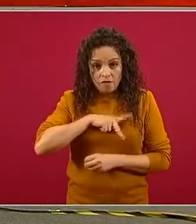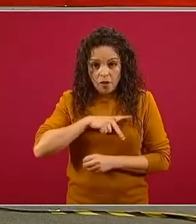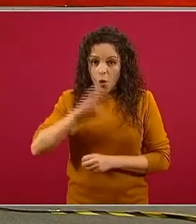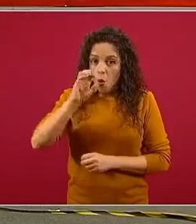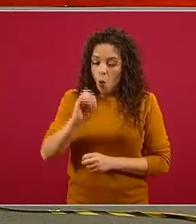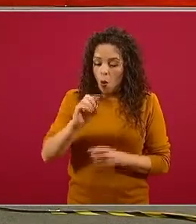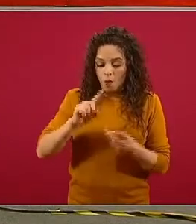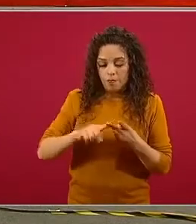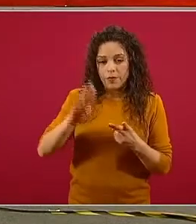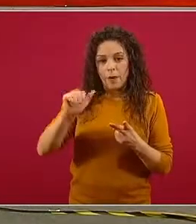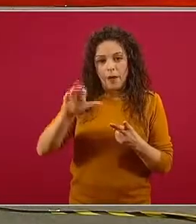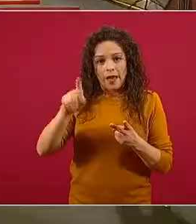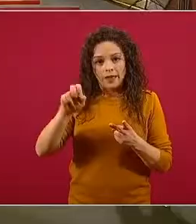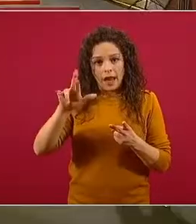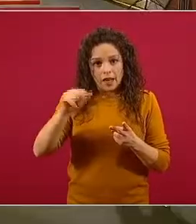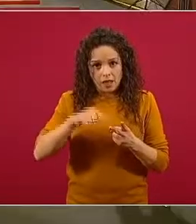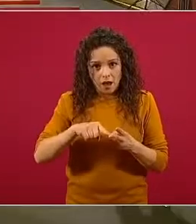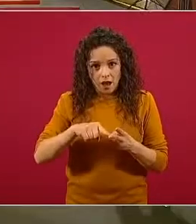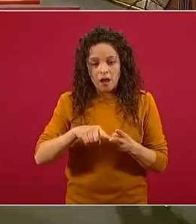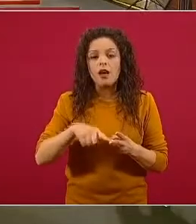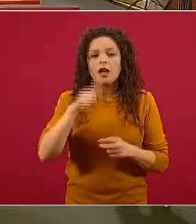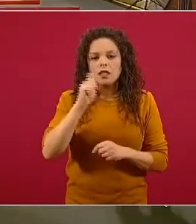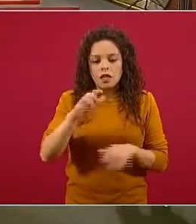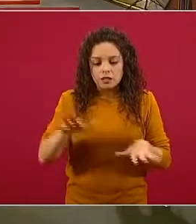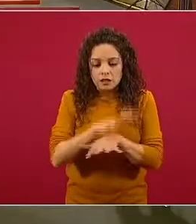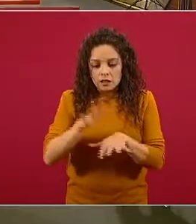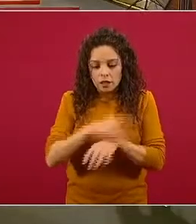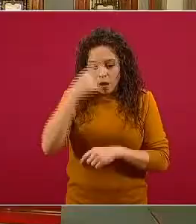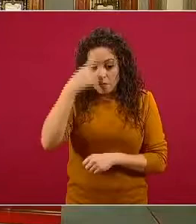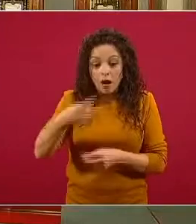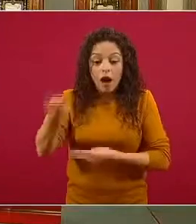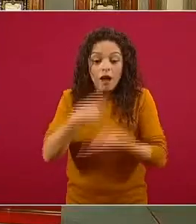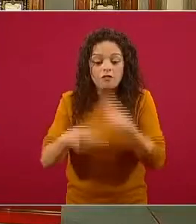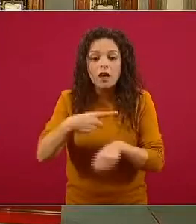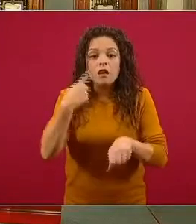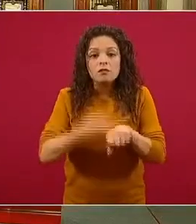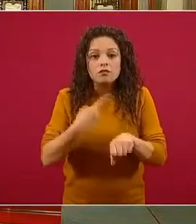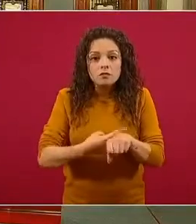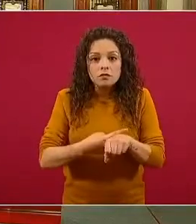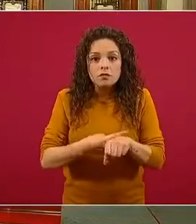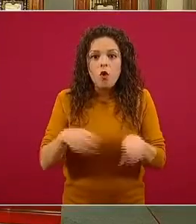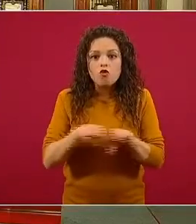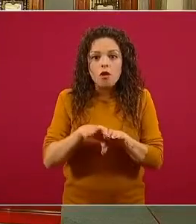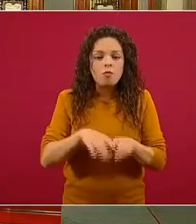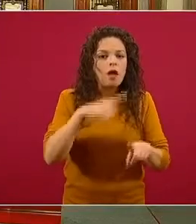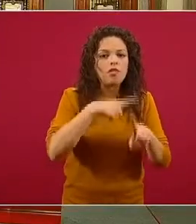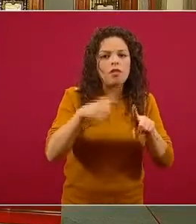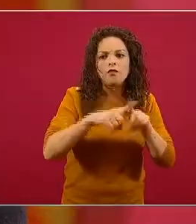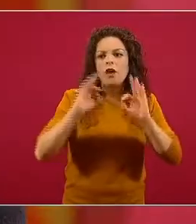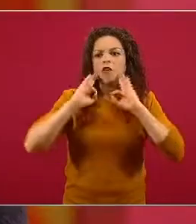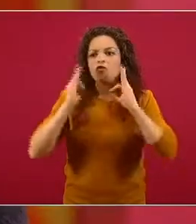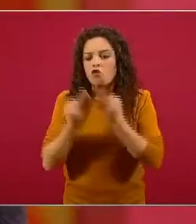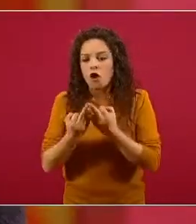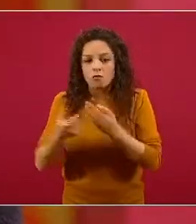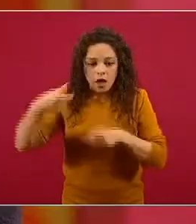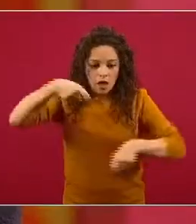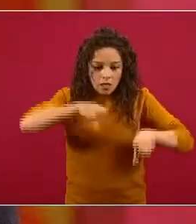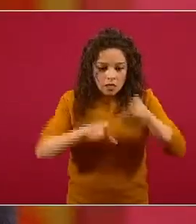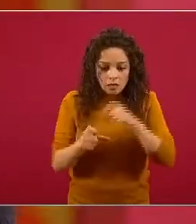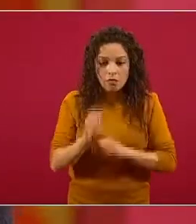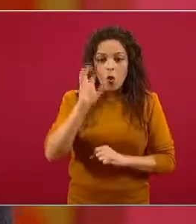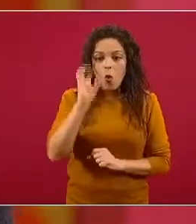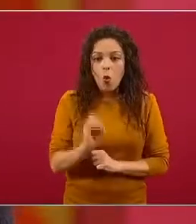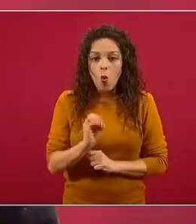bacterias generalmente, de producir enfermedad por distintos mecanismos químicos o de